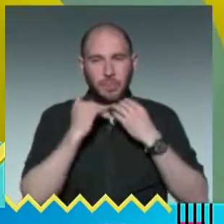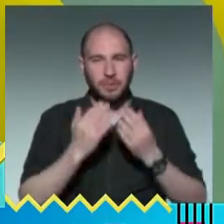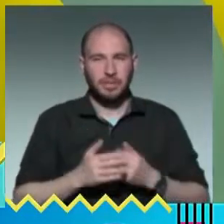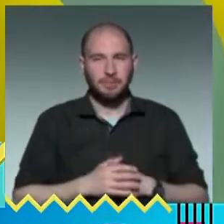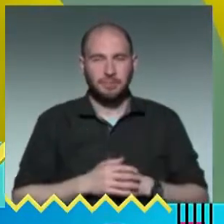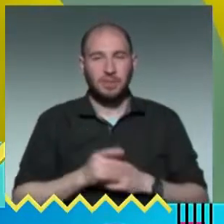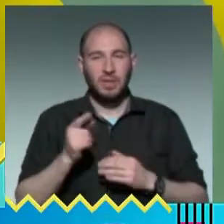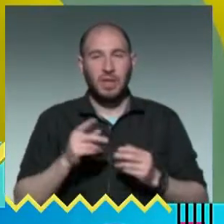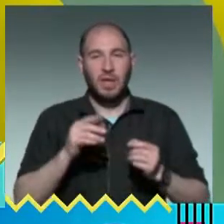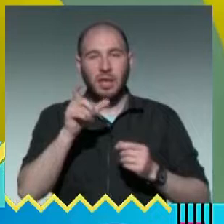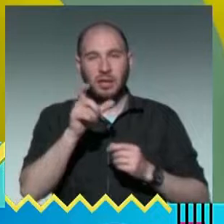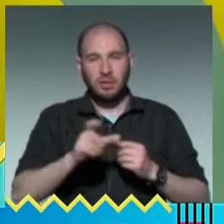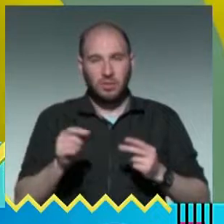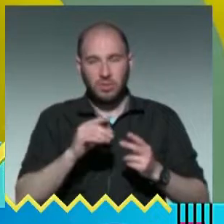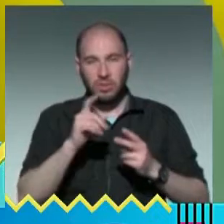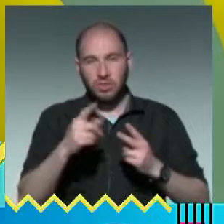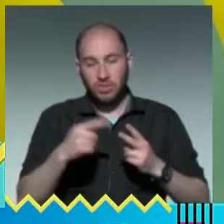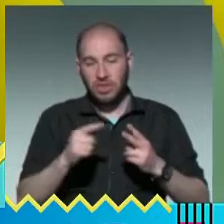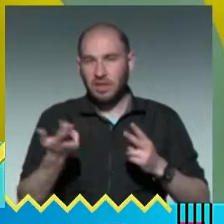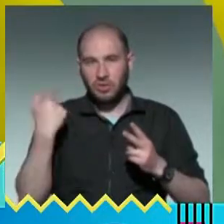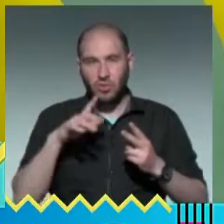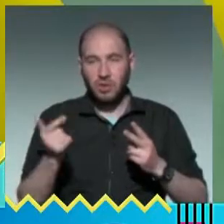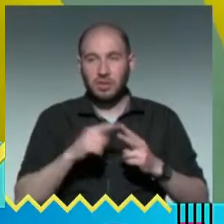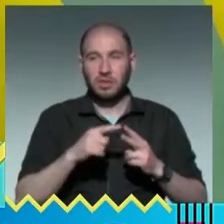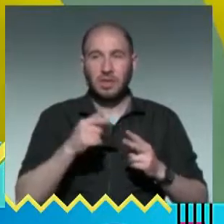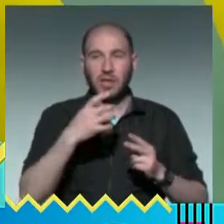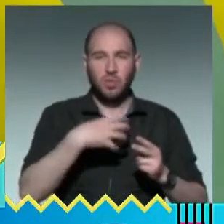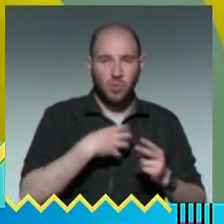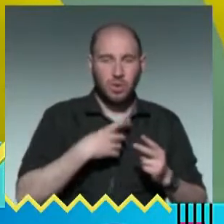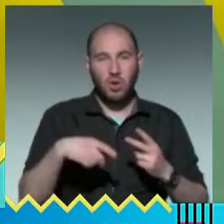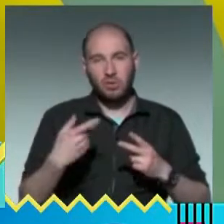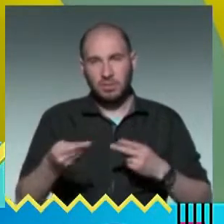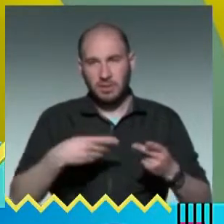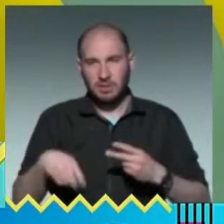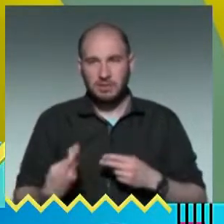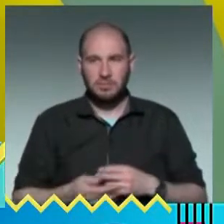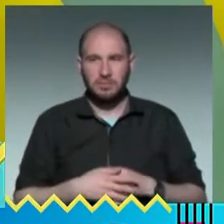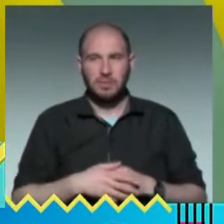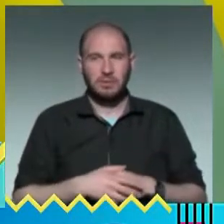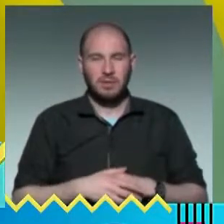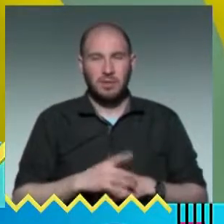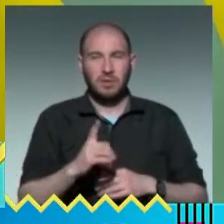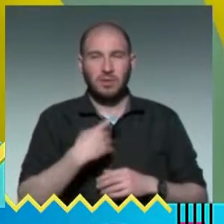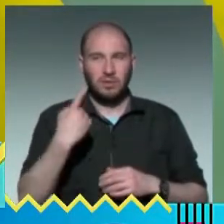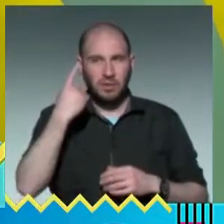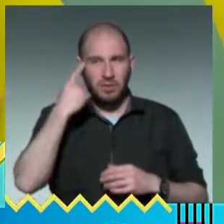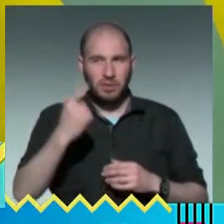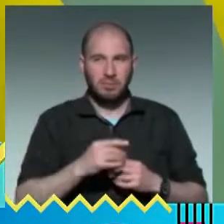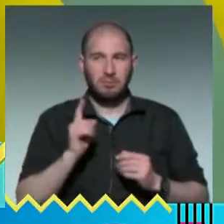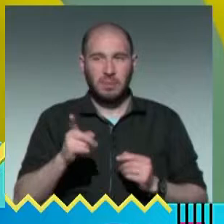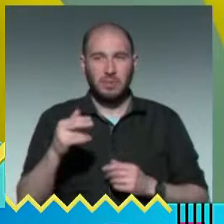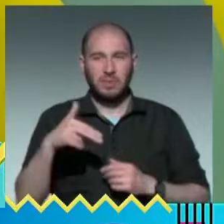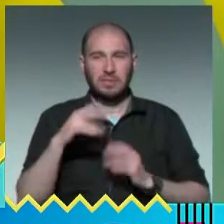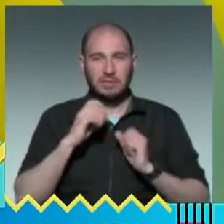que incorpora dos figuras que no estaban antes, que es la mandataria y las empresas de redes. Nosotros creemos que, como dice